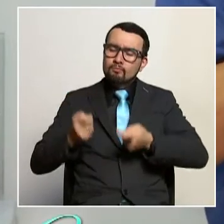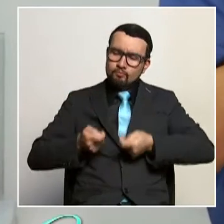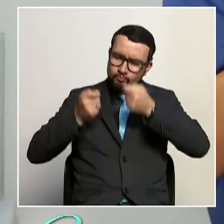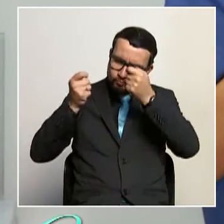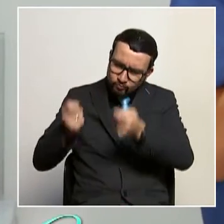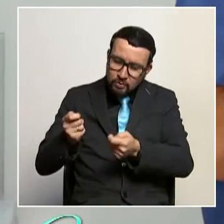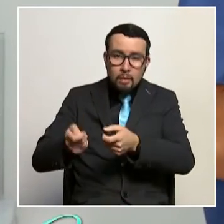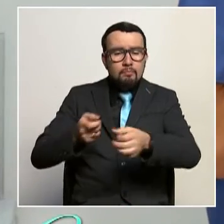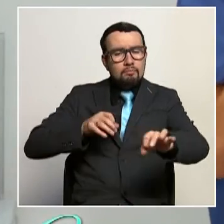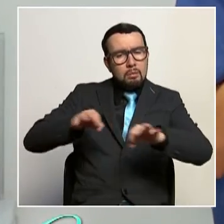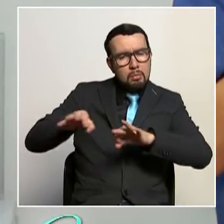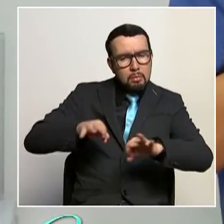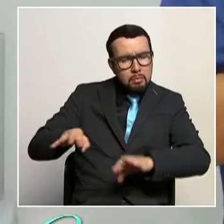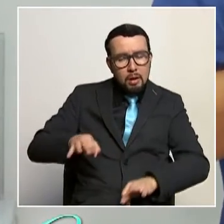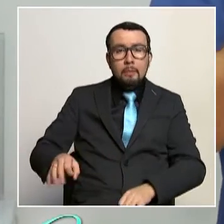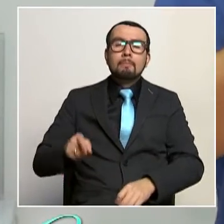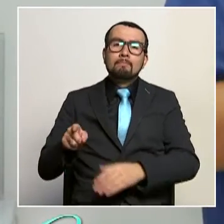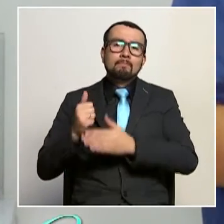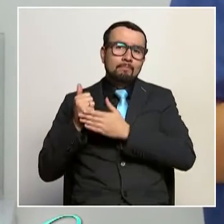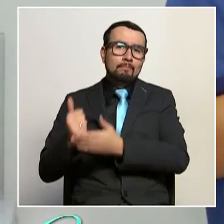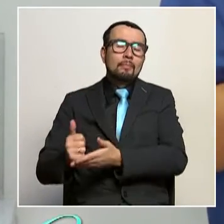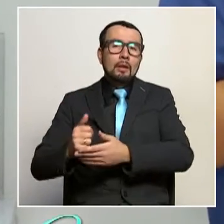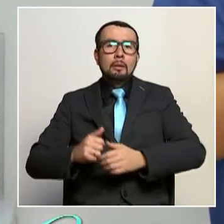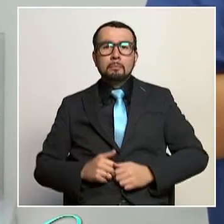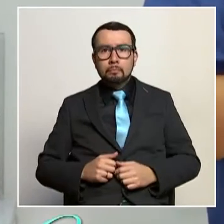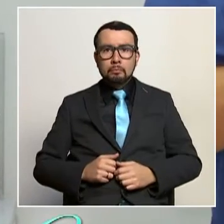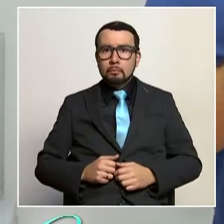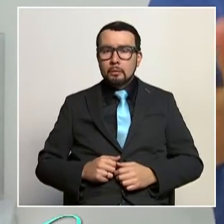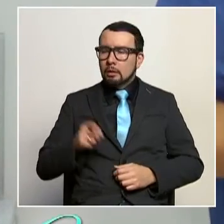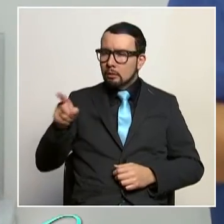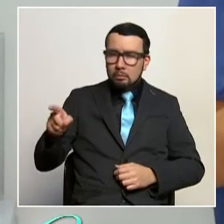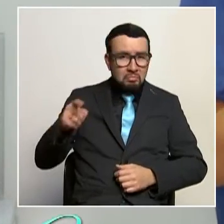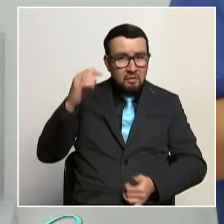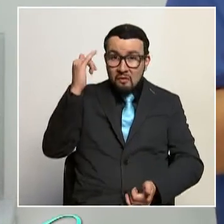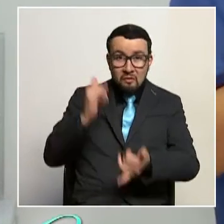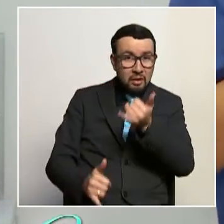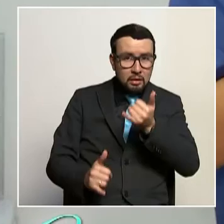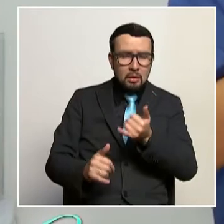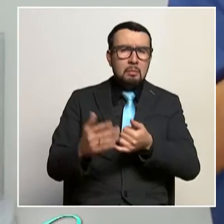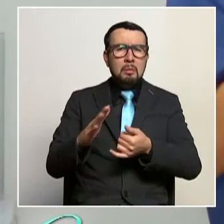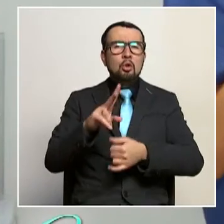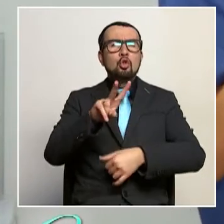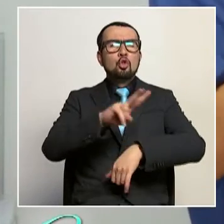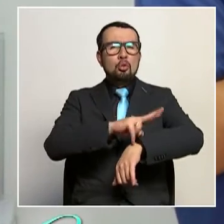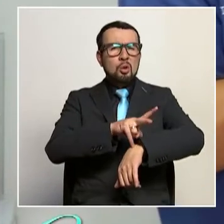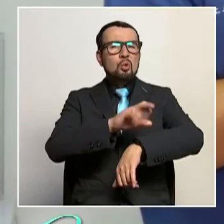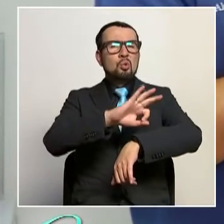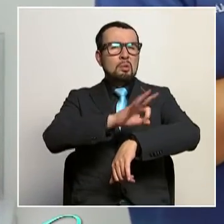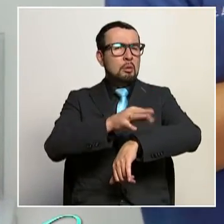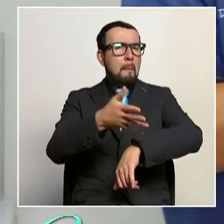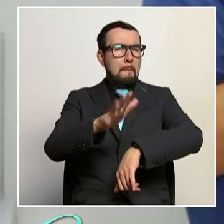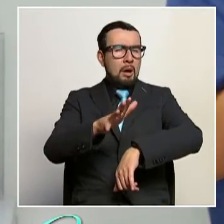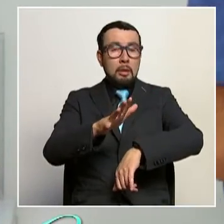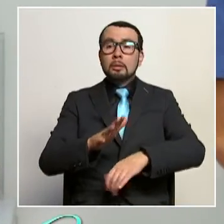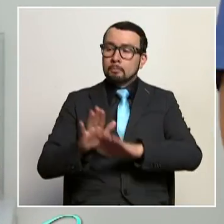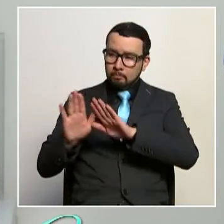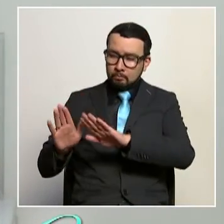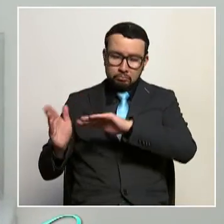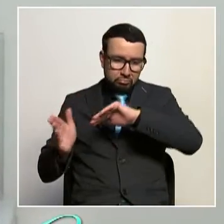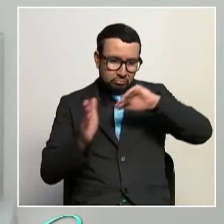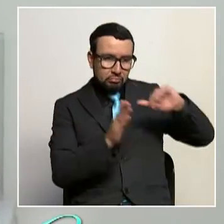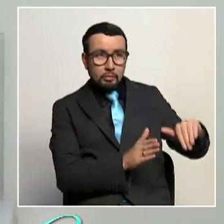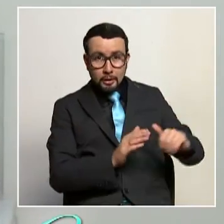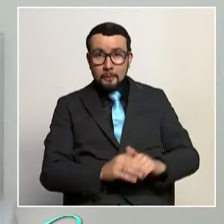forma oportuna a todas estas pacientes. Terminado este examen, que demora 2-3 minutos, pasamos, esta es